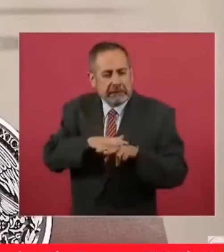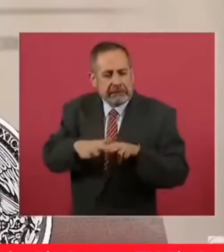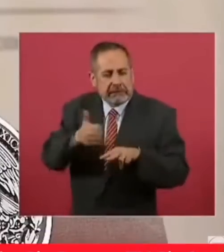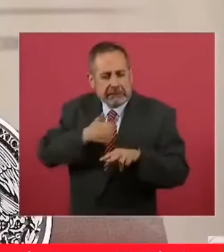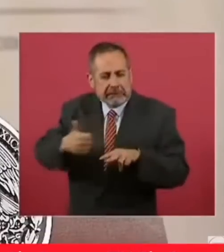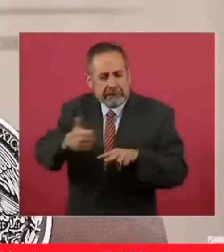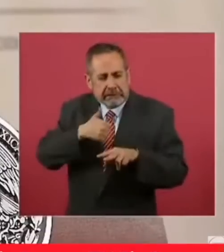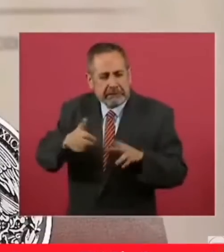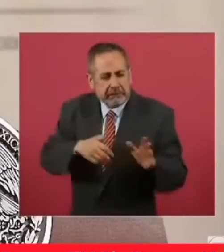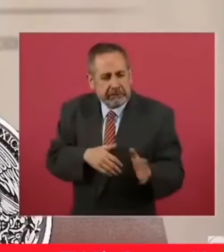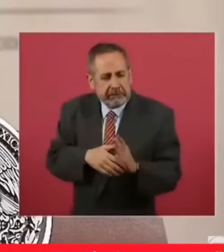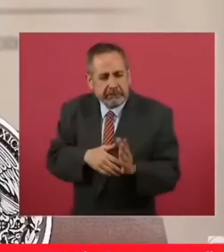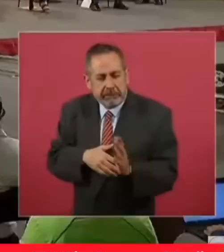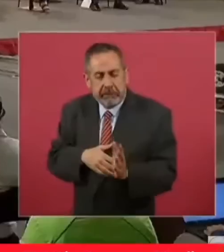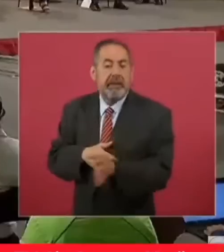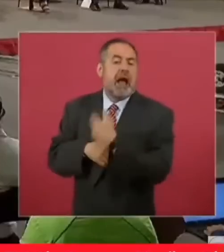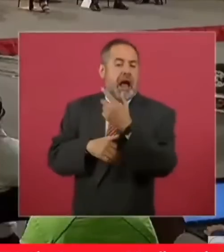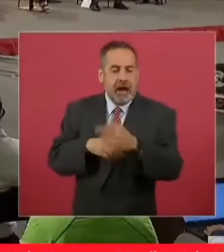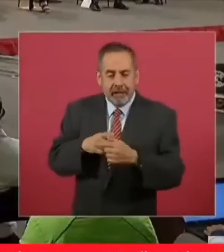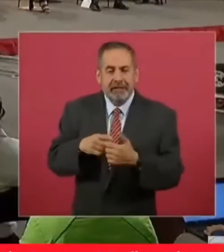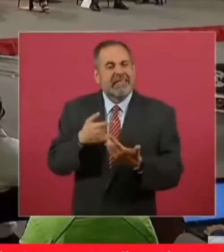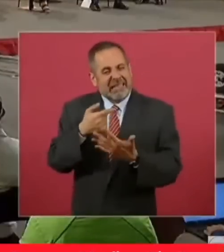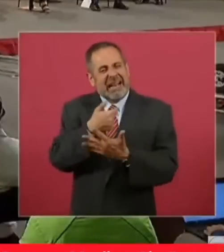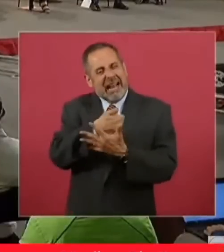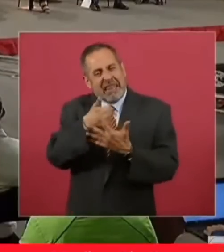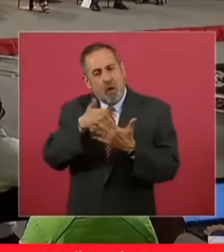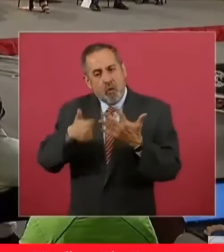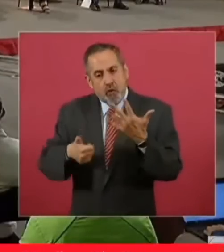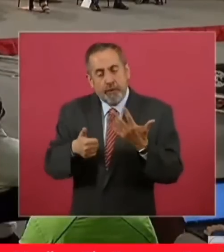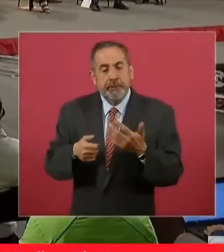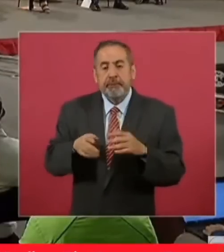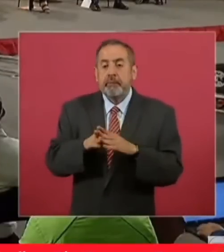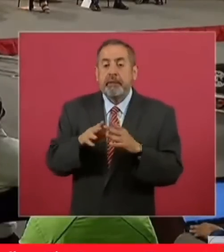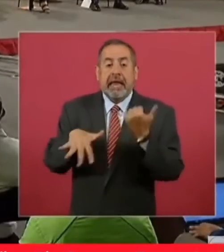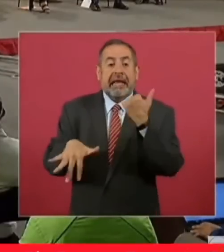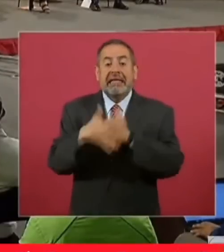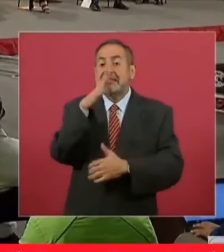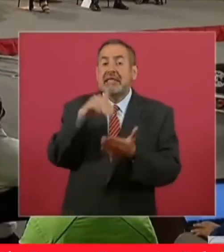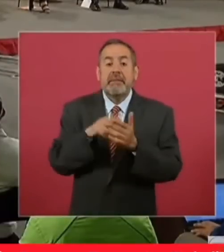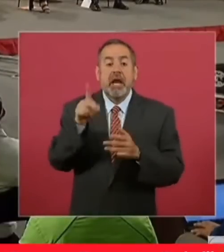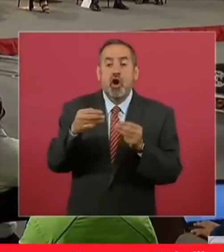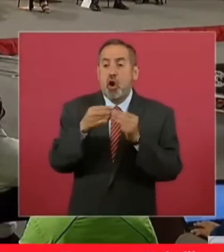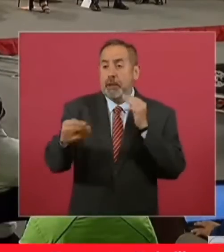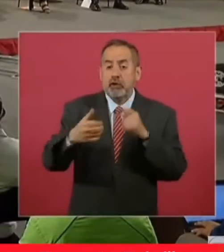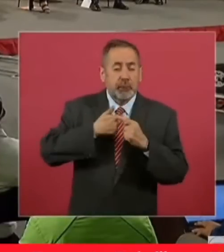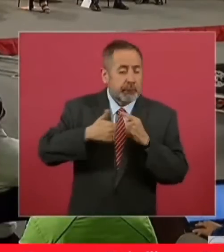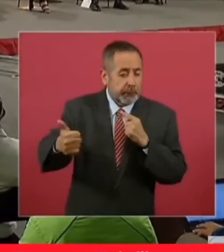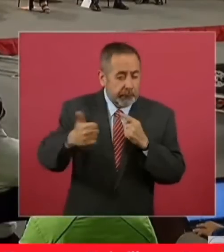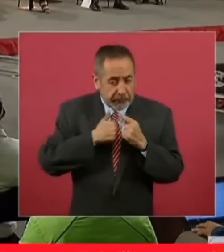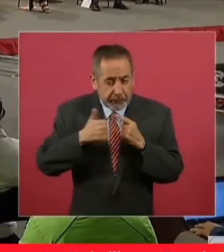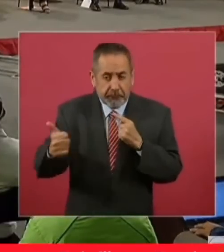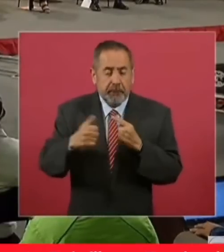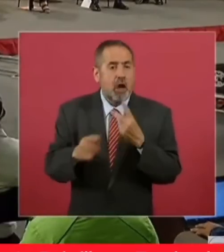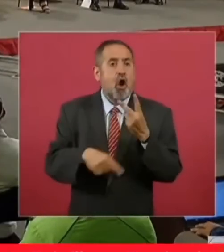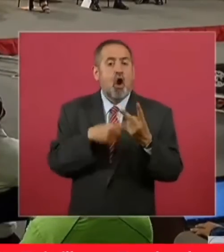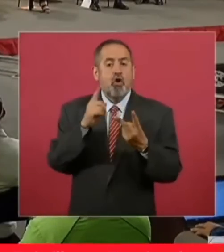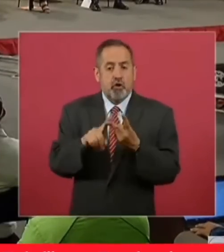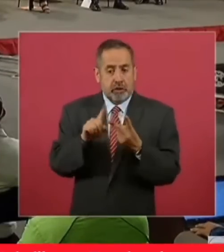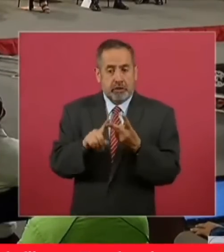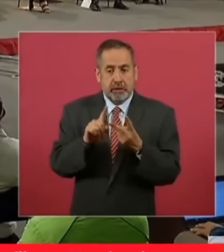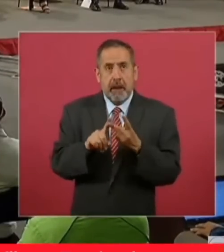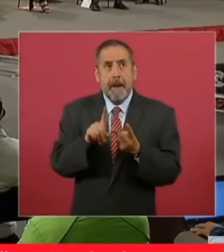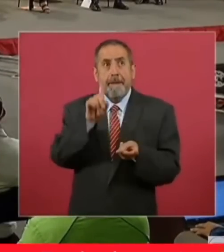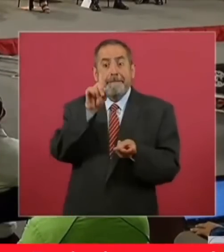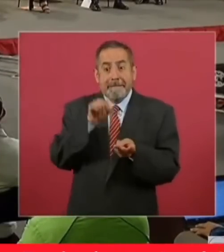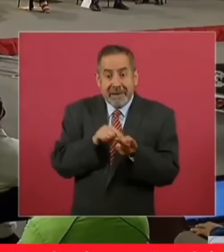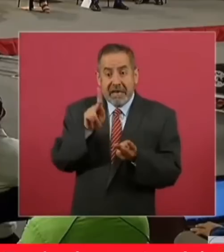ya siguen siendo pruebas series. Es decir, en los tipo tendremos pruebas de 15.000 kilómetros y en los serie tendremos pruebas de